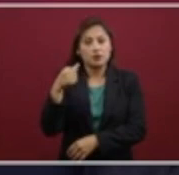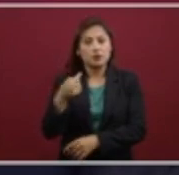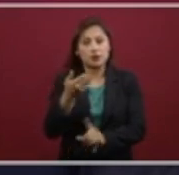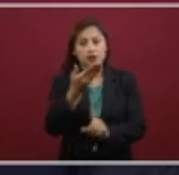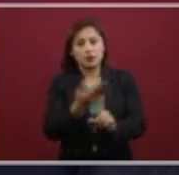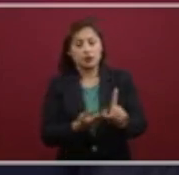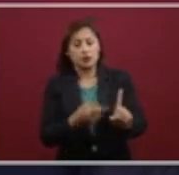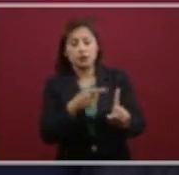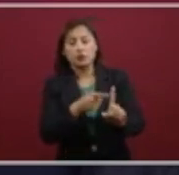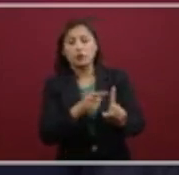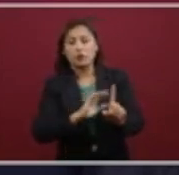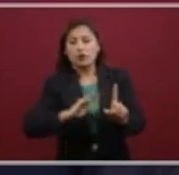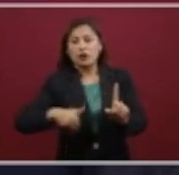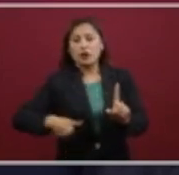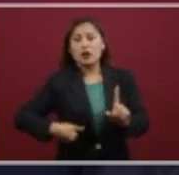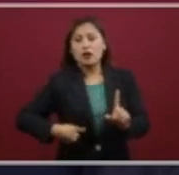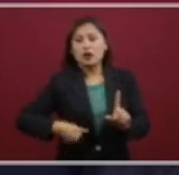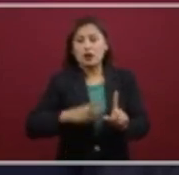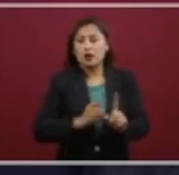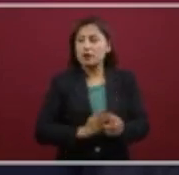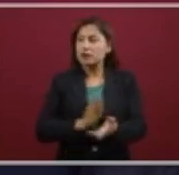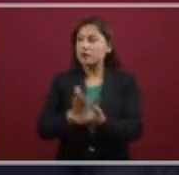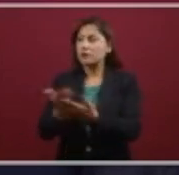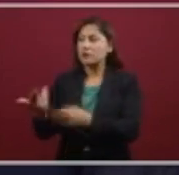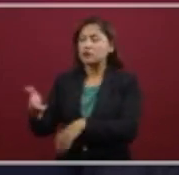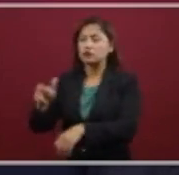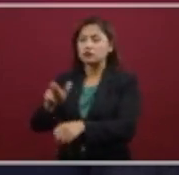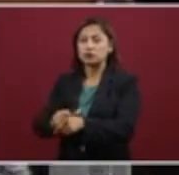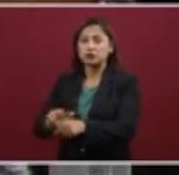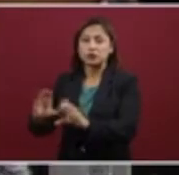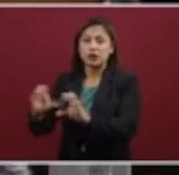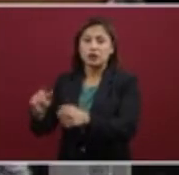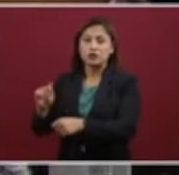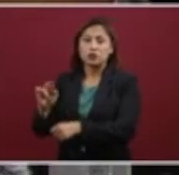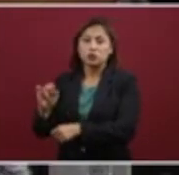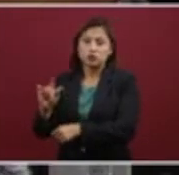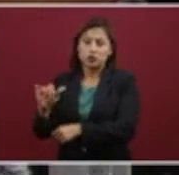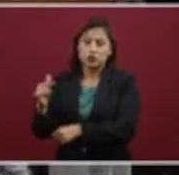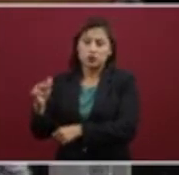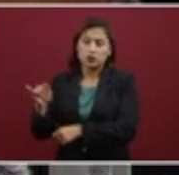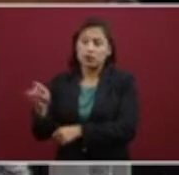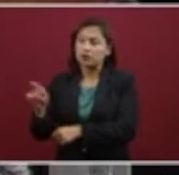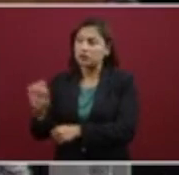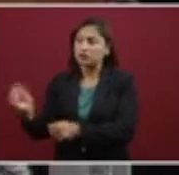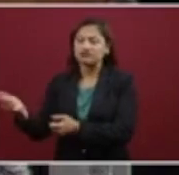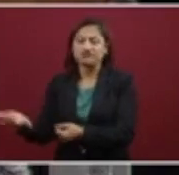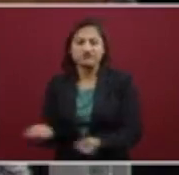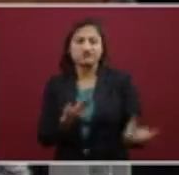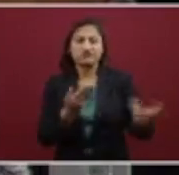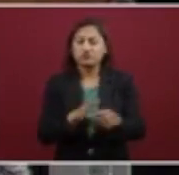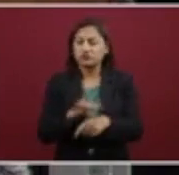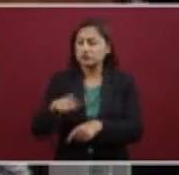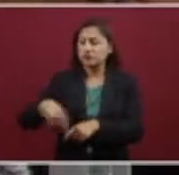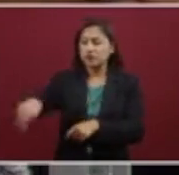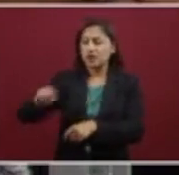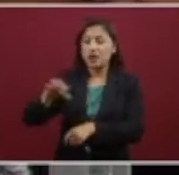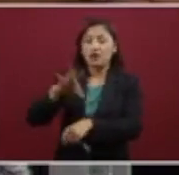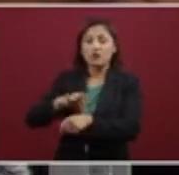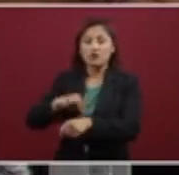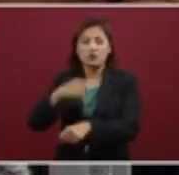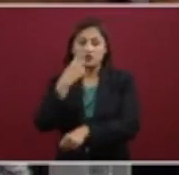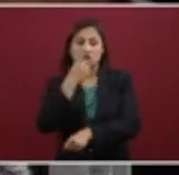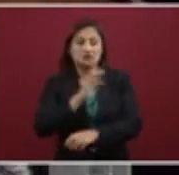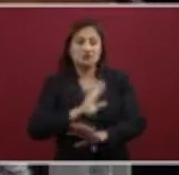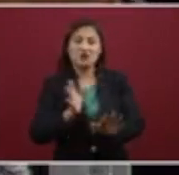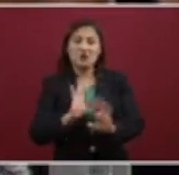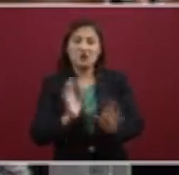lo sacaron del hospital de Tuxtla Gutiérrez porque ya no había nada que hacerle según las autoridades hospitalarias de Tuxtla.